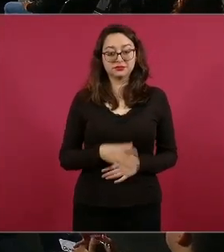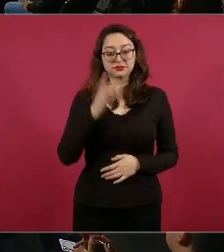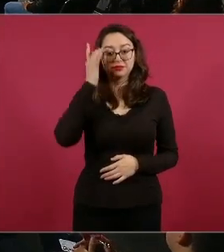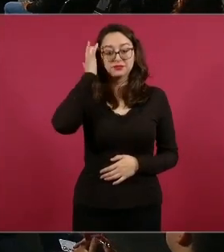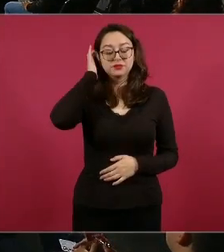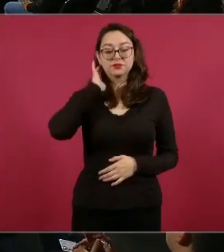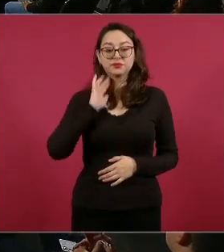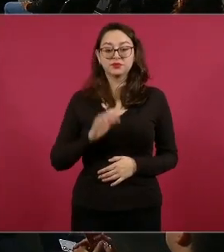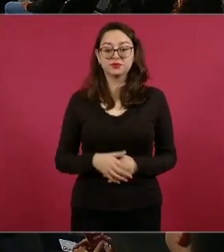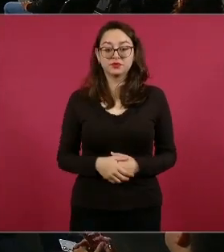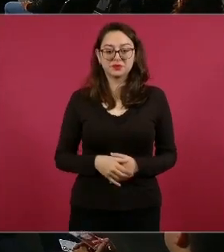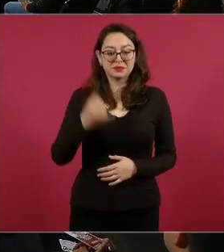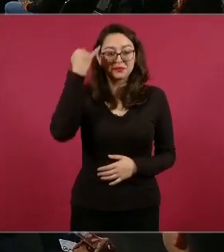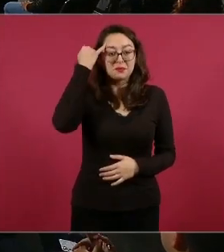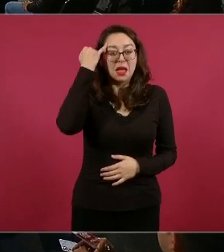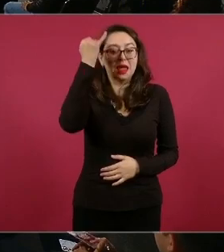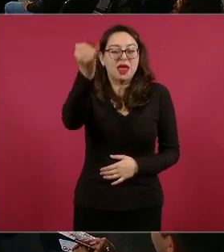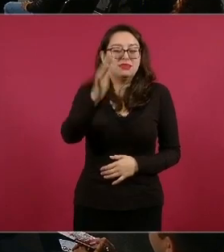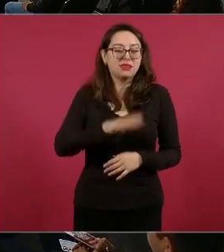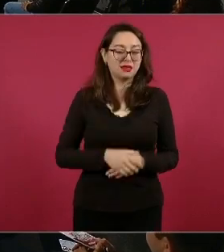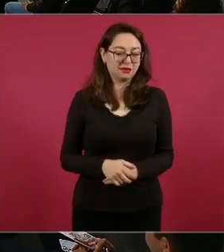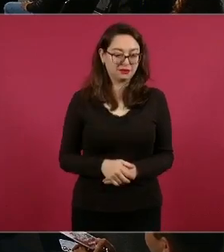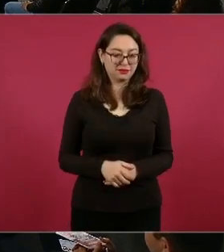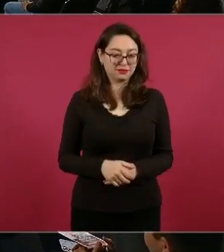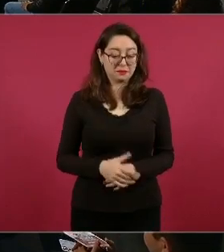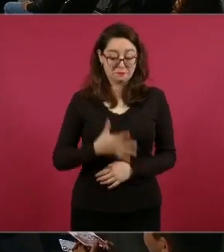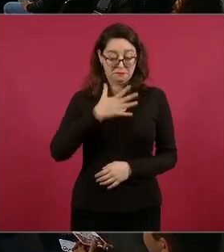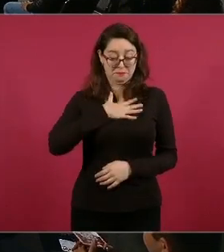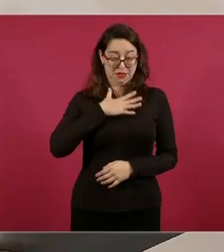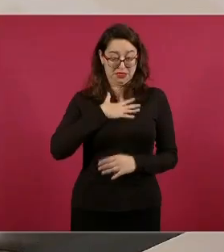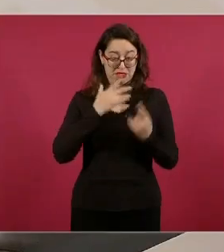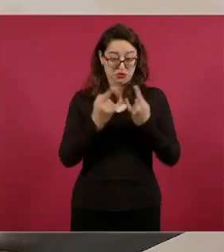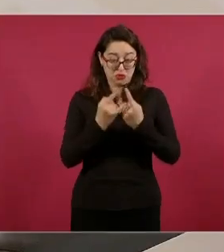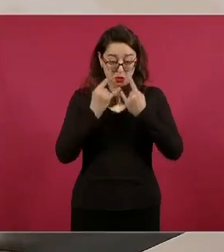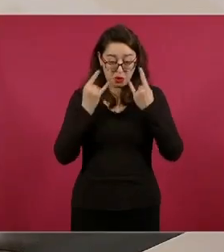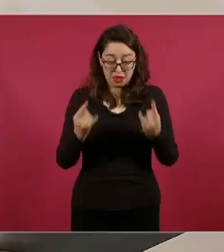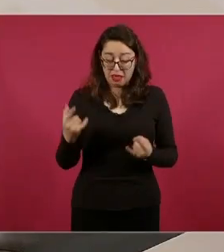nosotros le debemos todo al pueblo, todo,